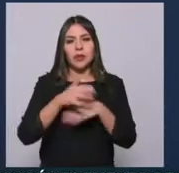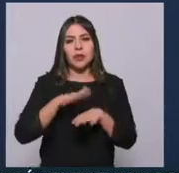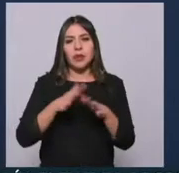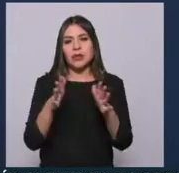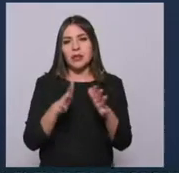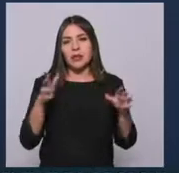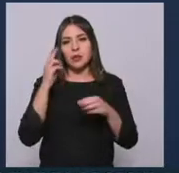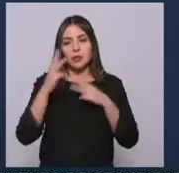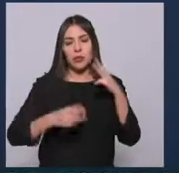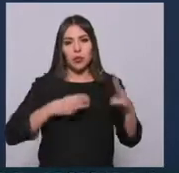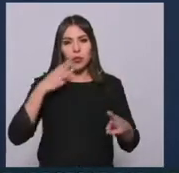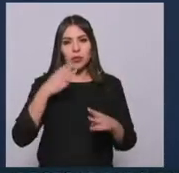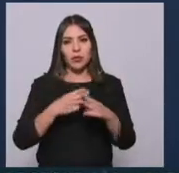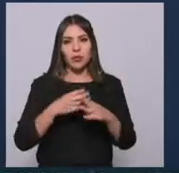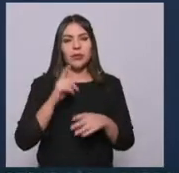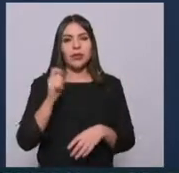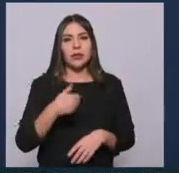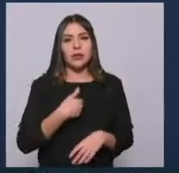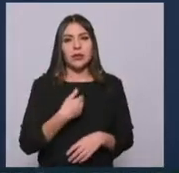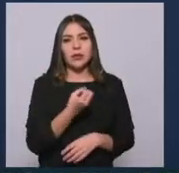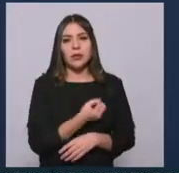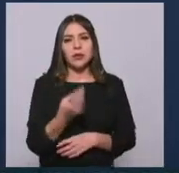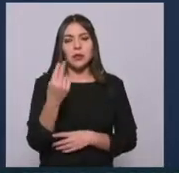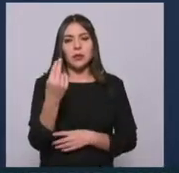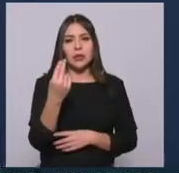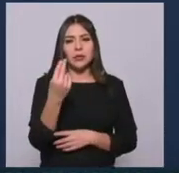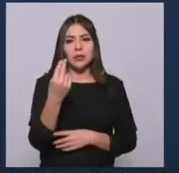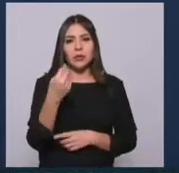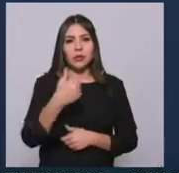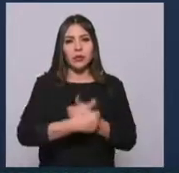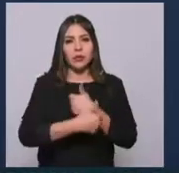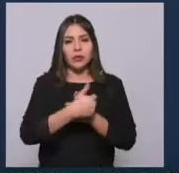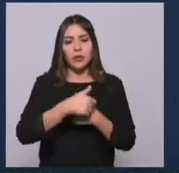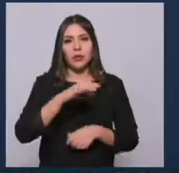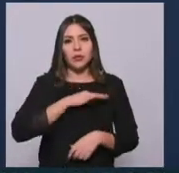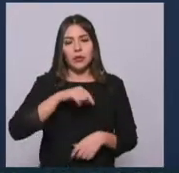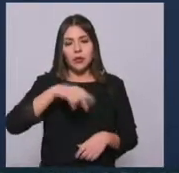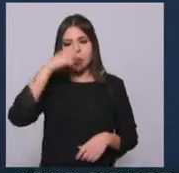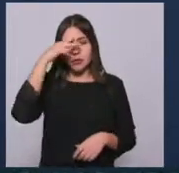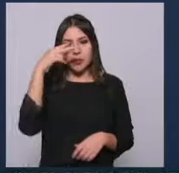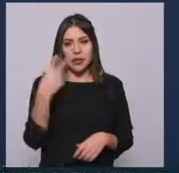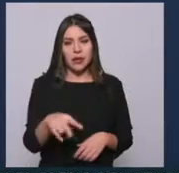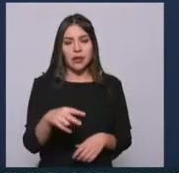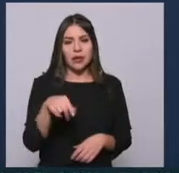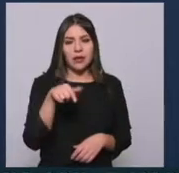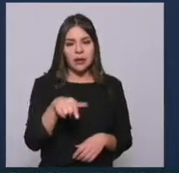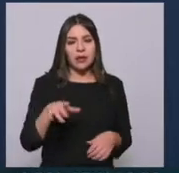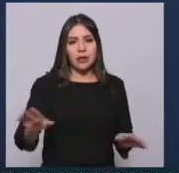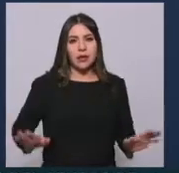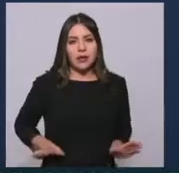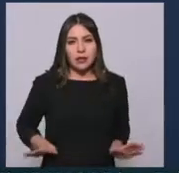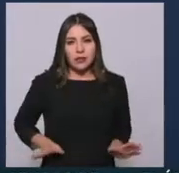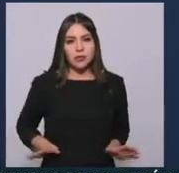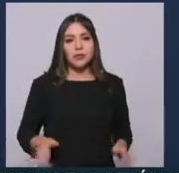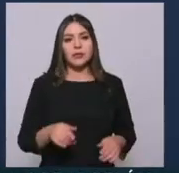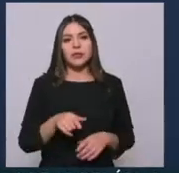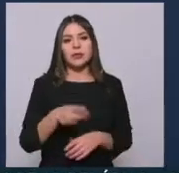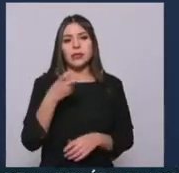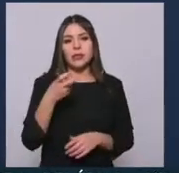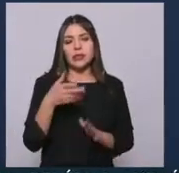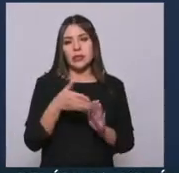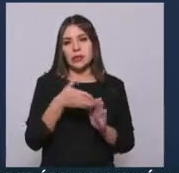en todo el mundo, que soy de los 25 pilotos que pueden correr en México en esta categoría y en este